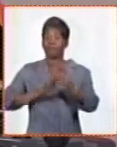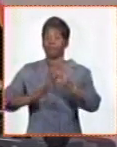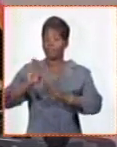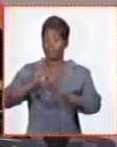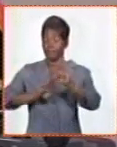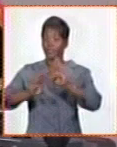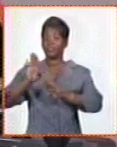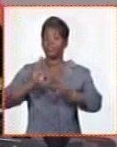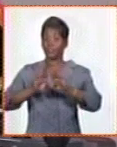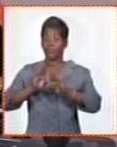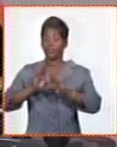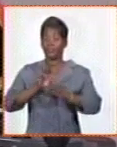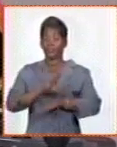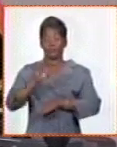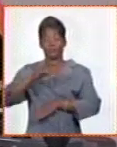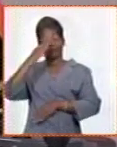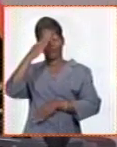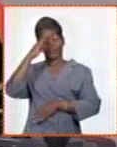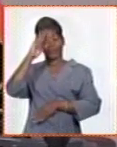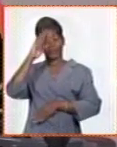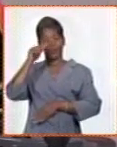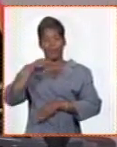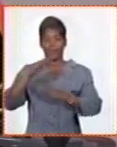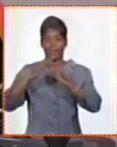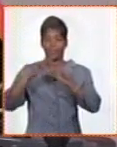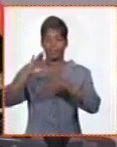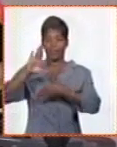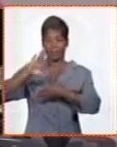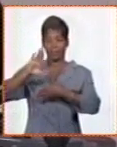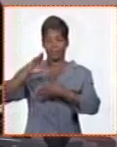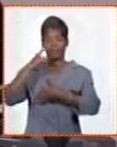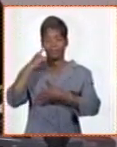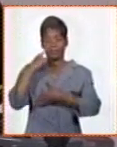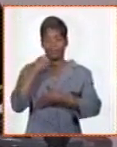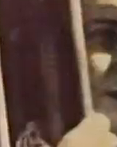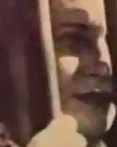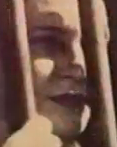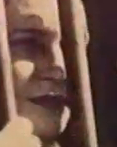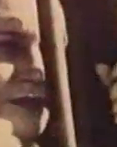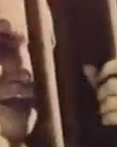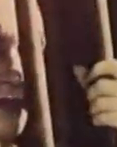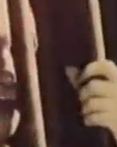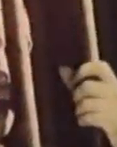le dedicará homenajes a lo largo de estos dos meses. Muy buenas noches.